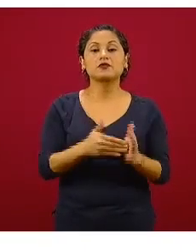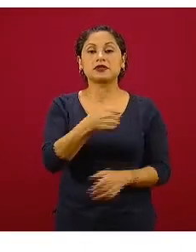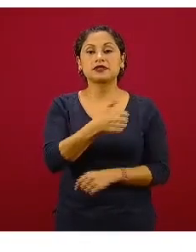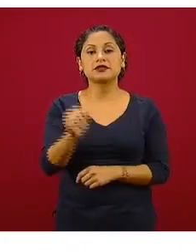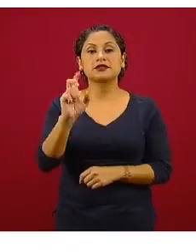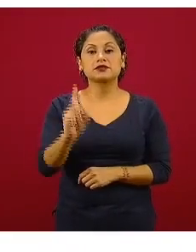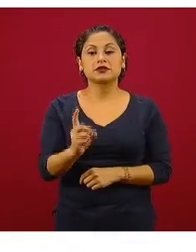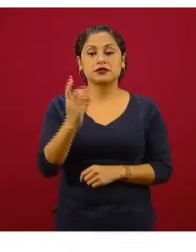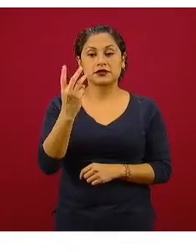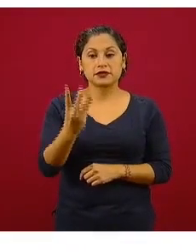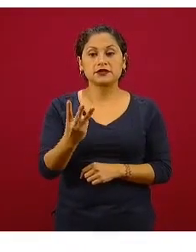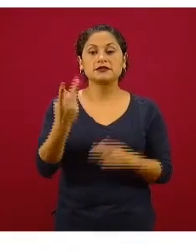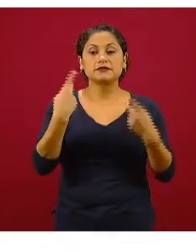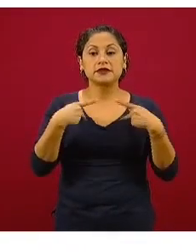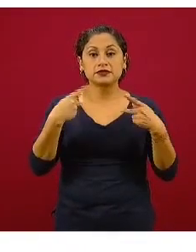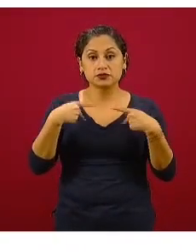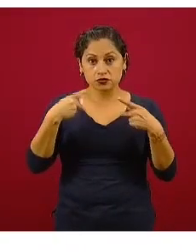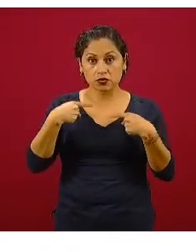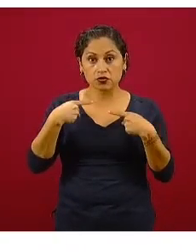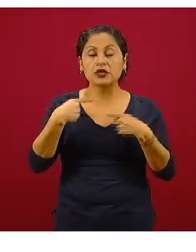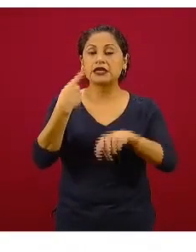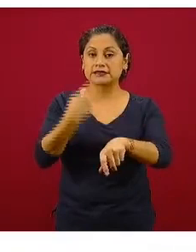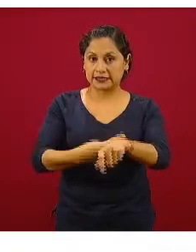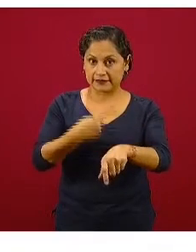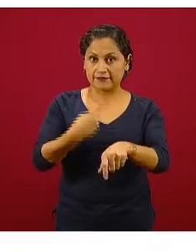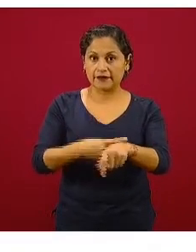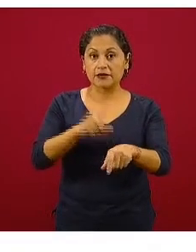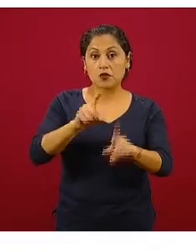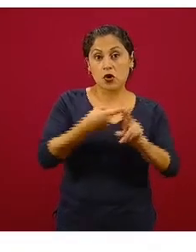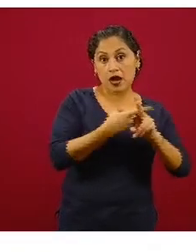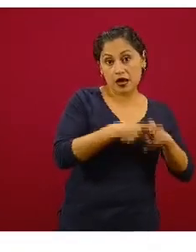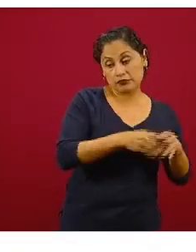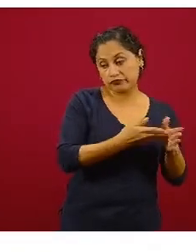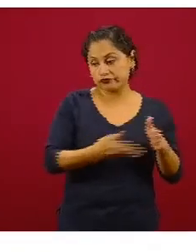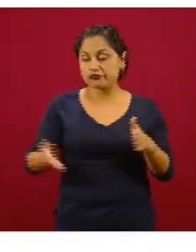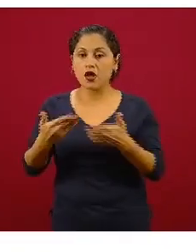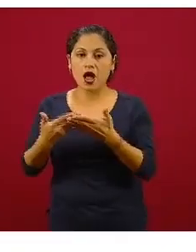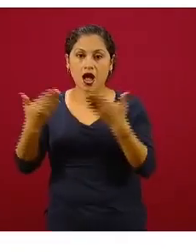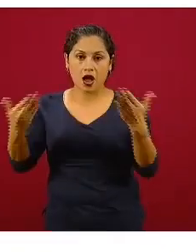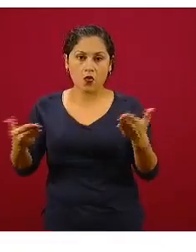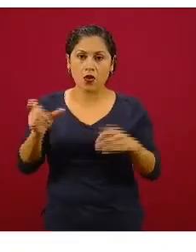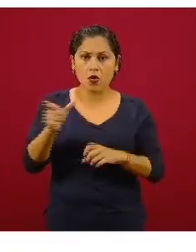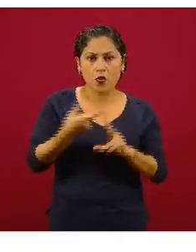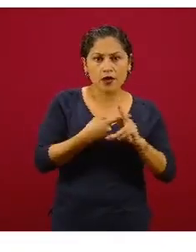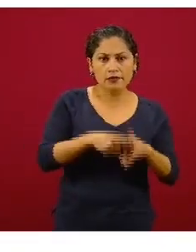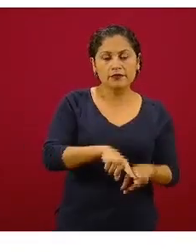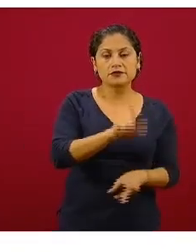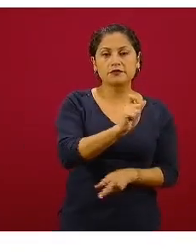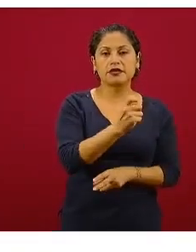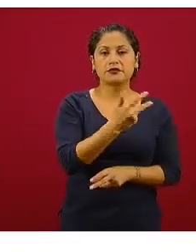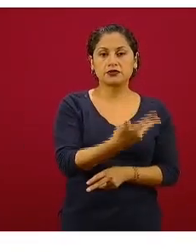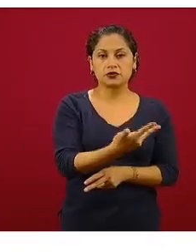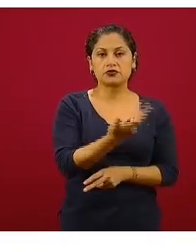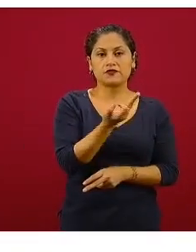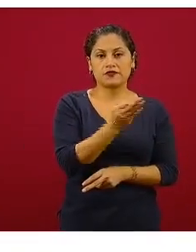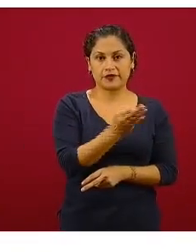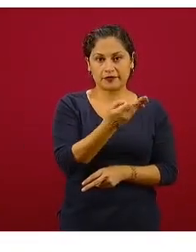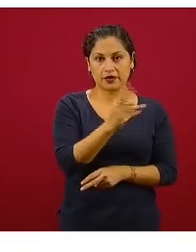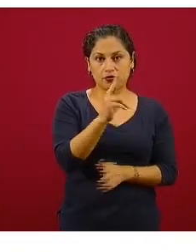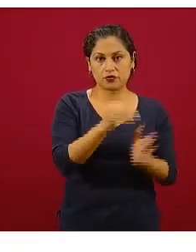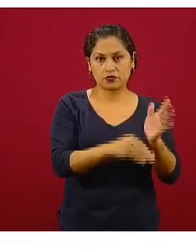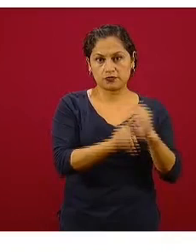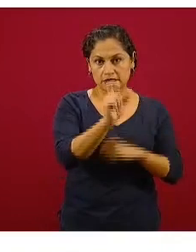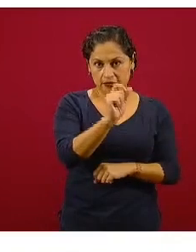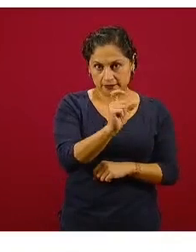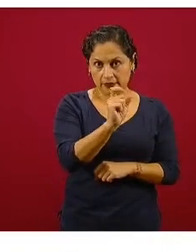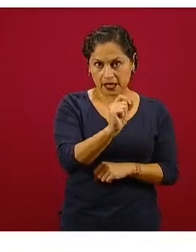51.663 personas han tenido COVID desde que empezó la epidemia en México, que fue el 28 de febrero de 2020